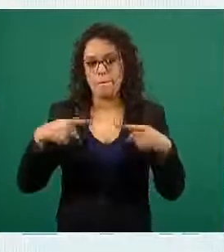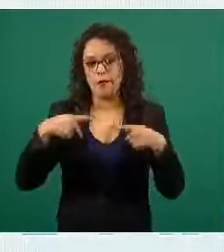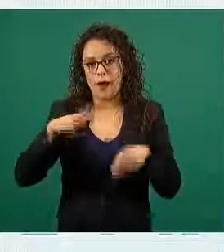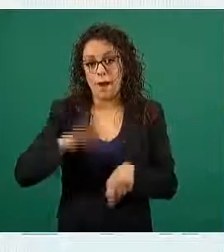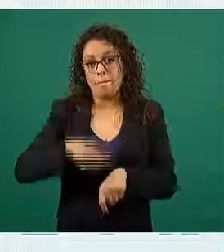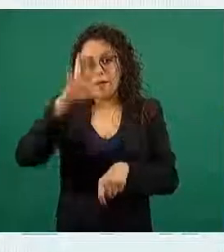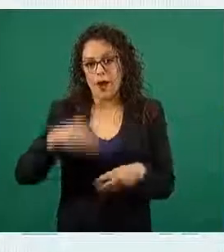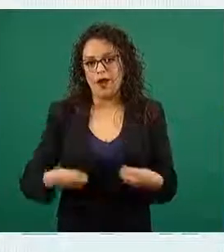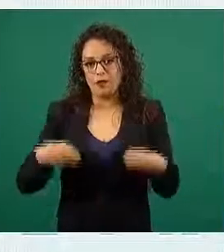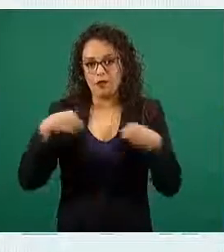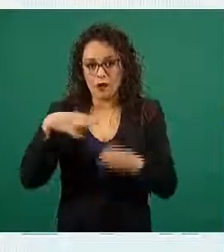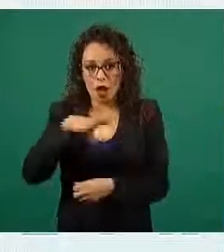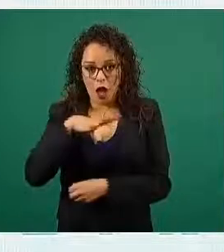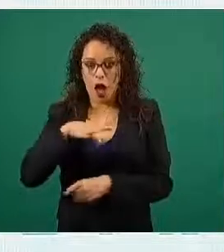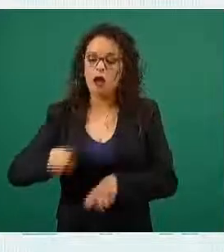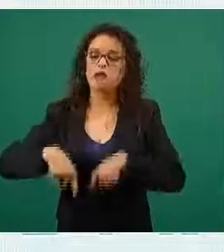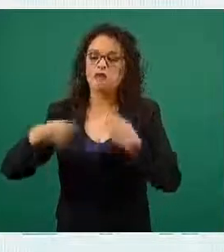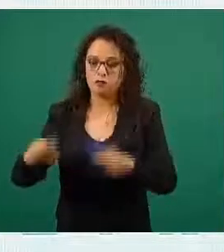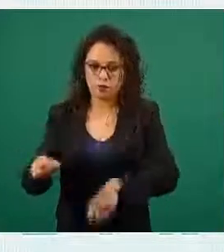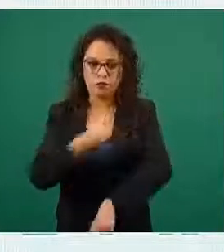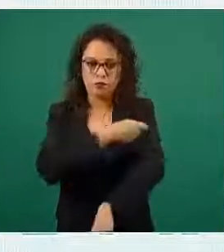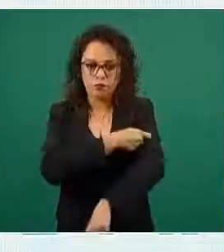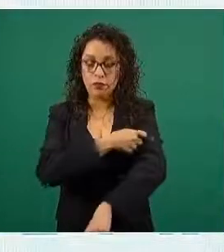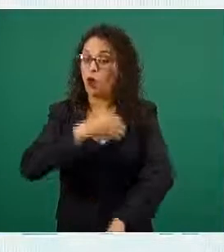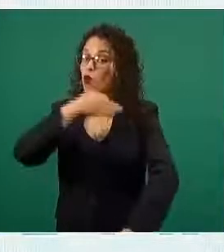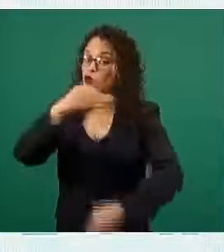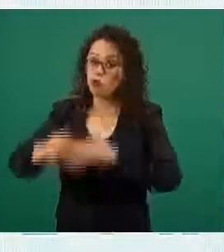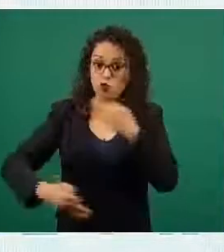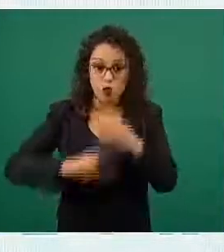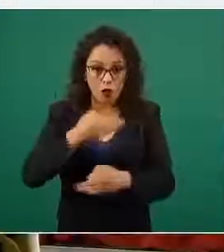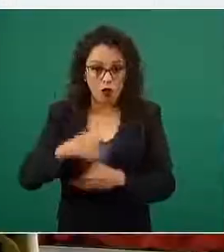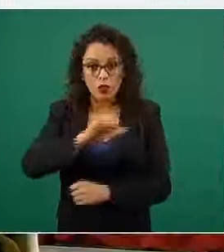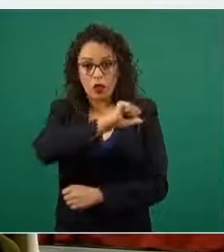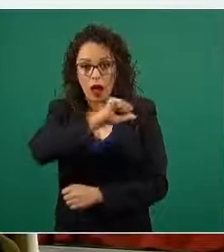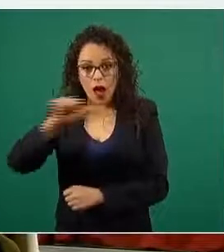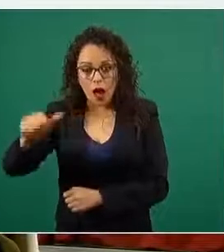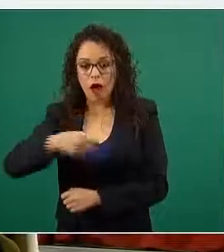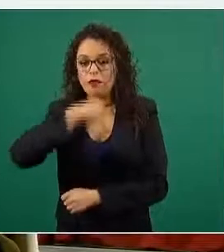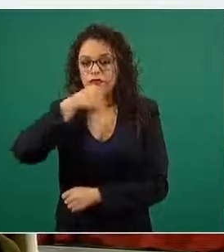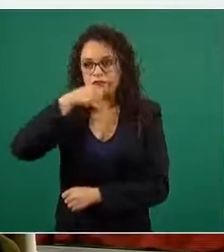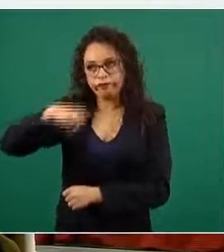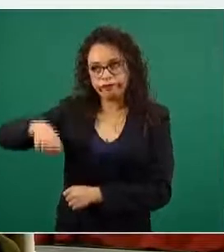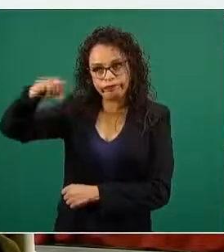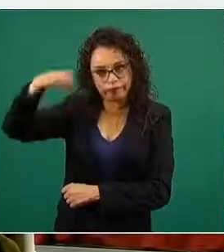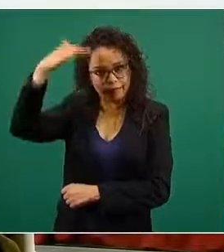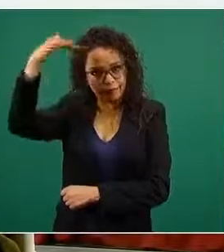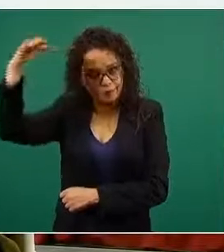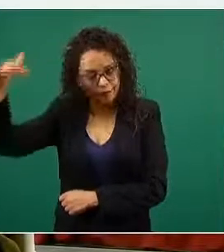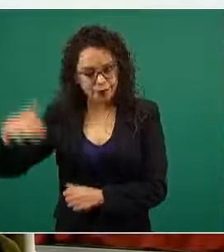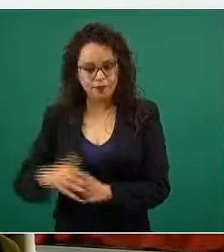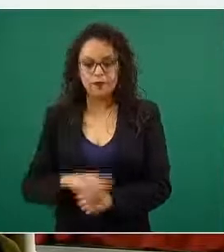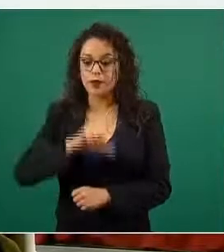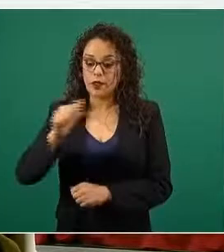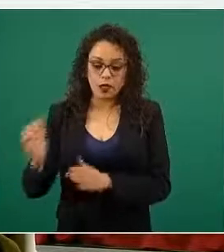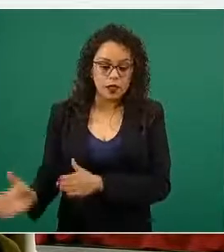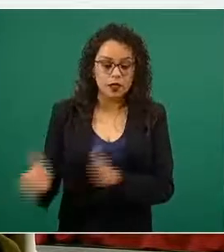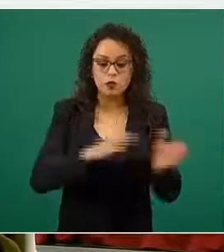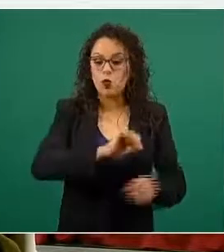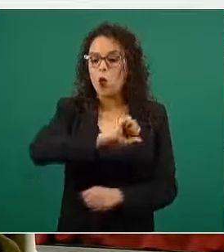poblacional. Todas las personas adultas mayores. En adelante seguiremos con todas las demás